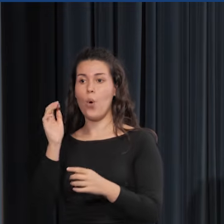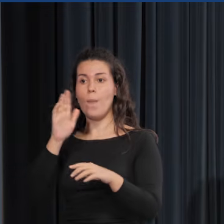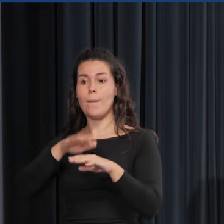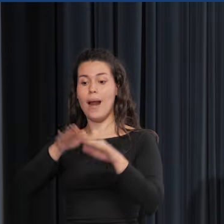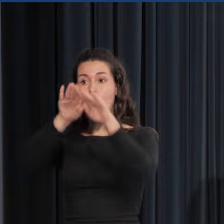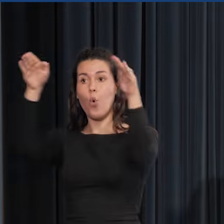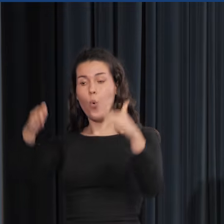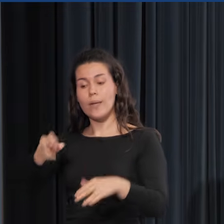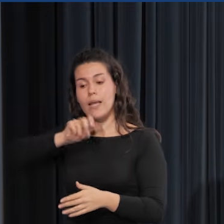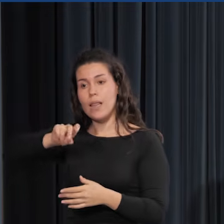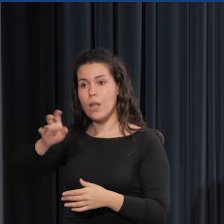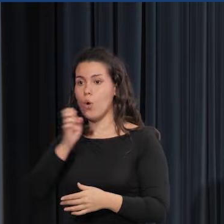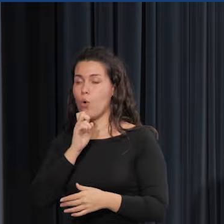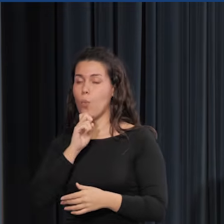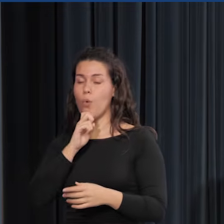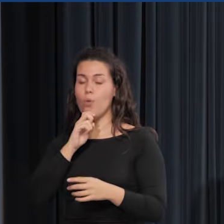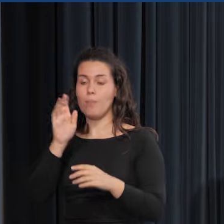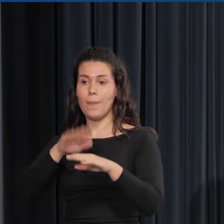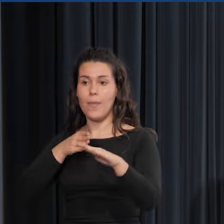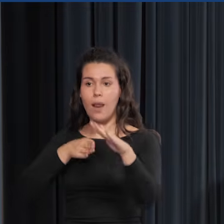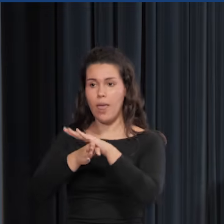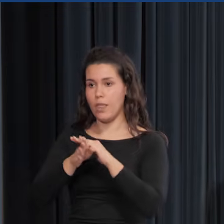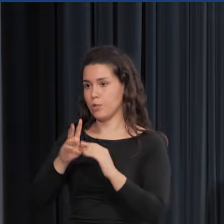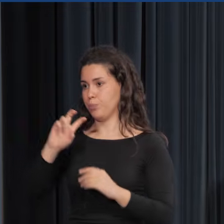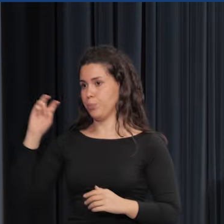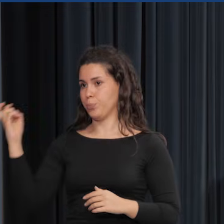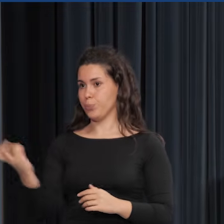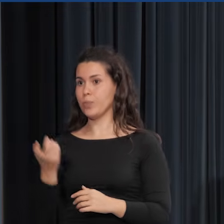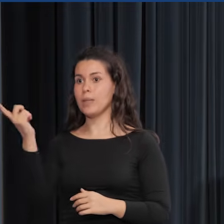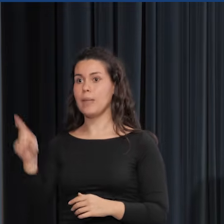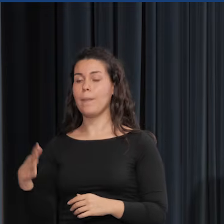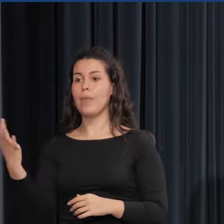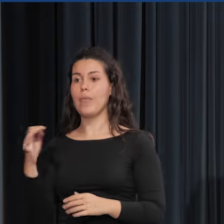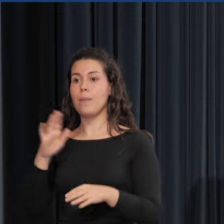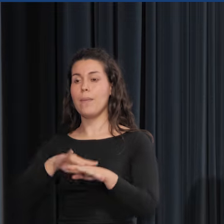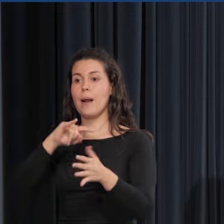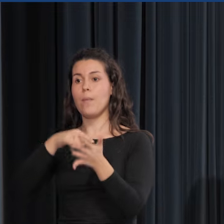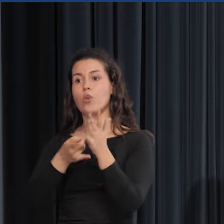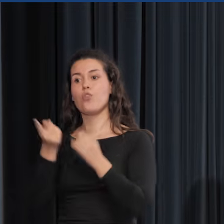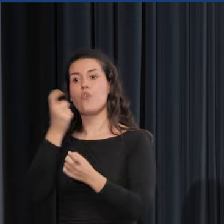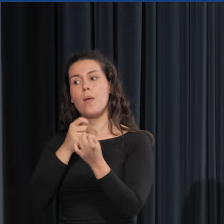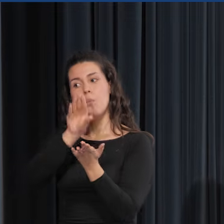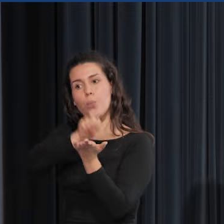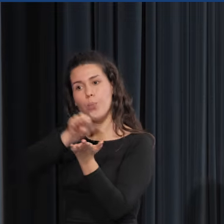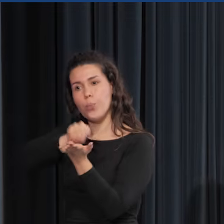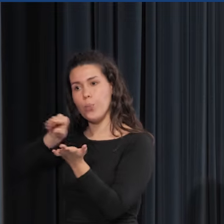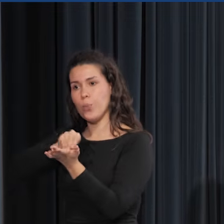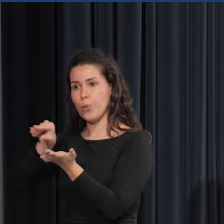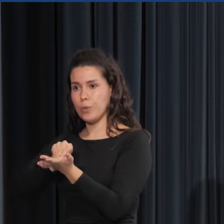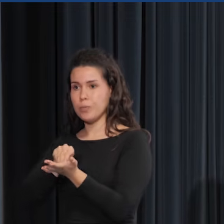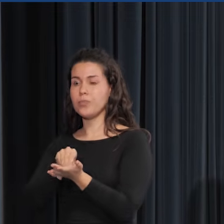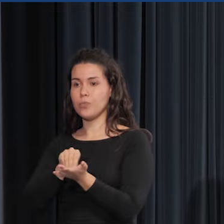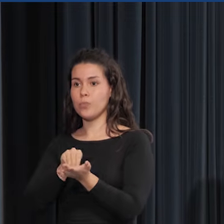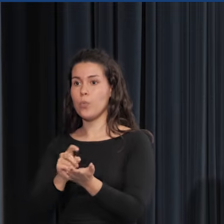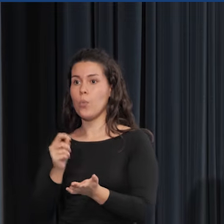cubierta, los medios de acceso, etc. Pero también tenemos que recoger información en el proyecto de las